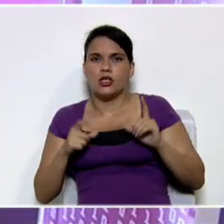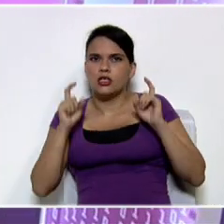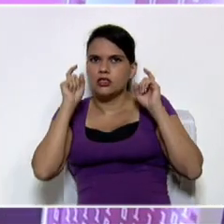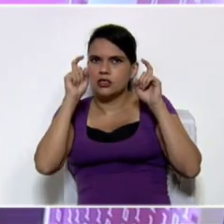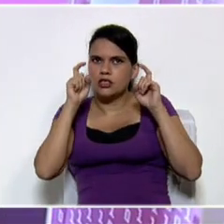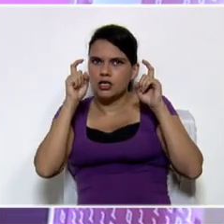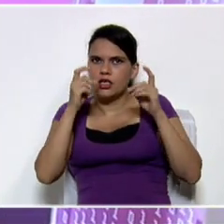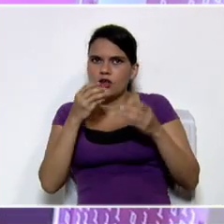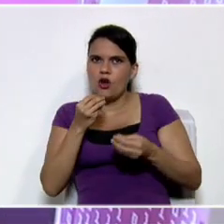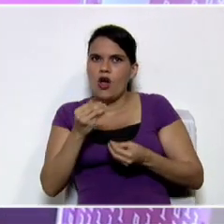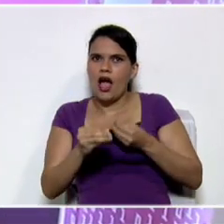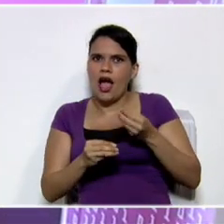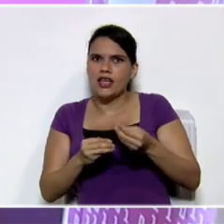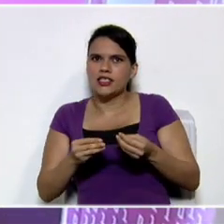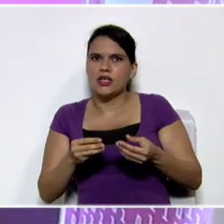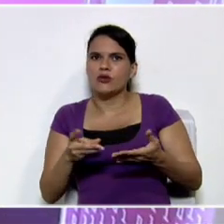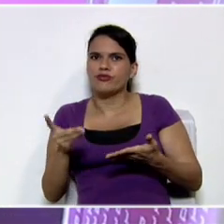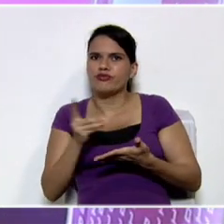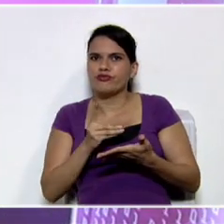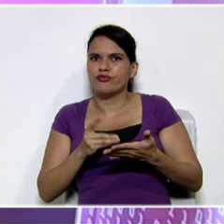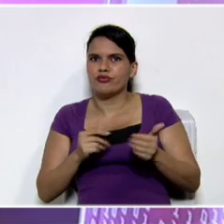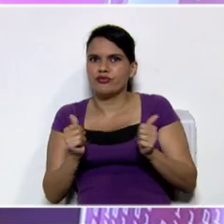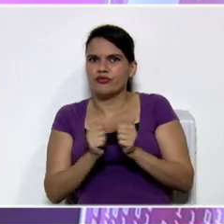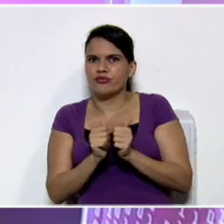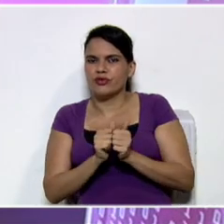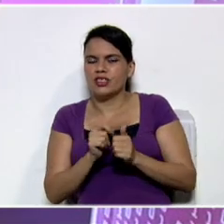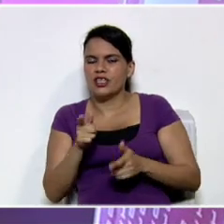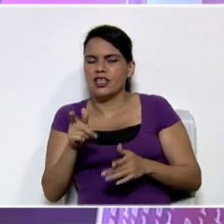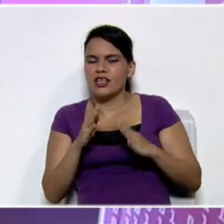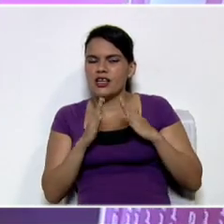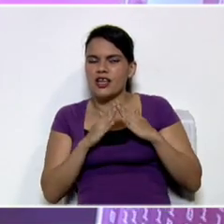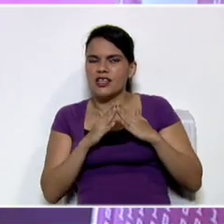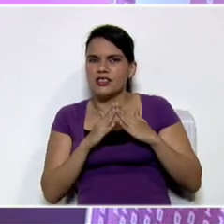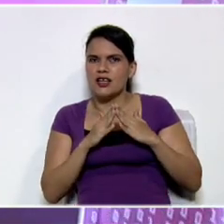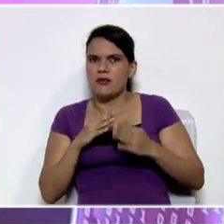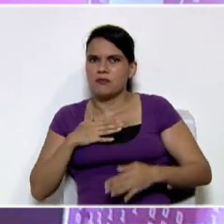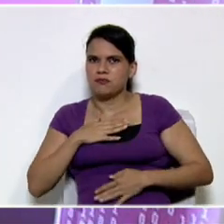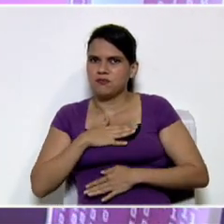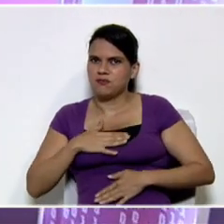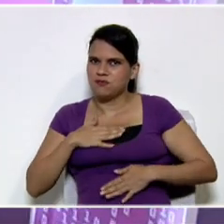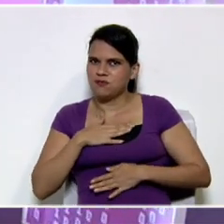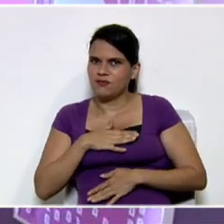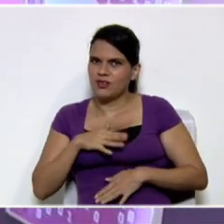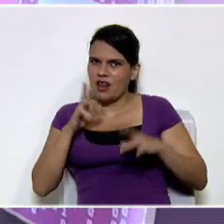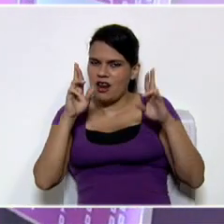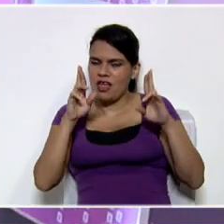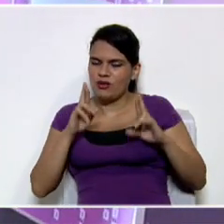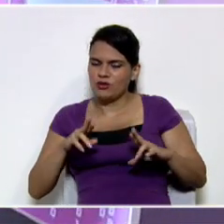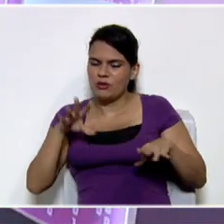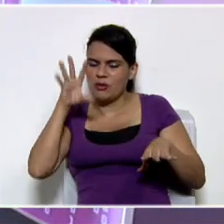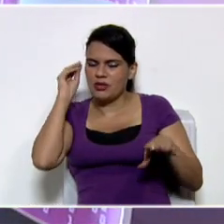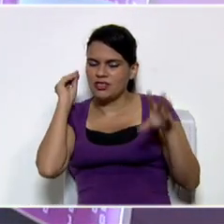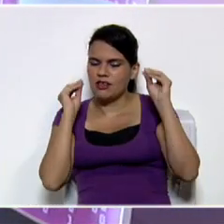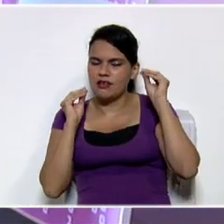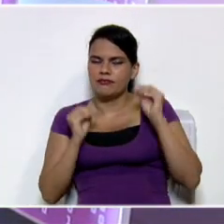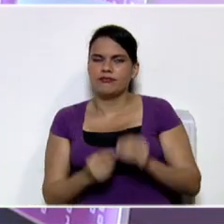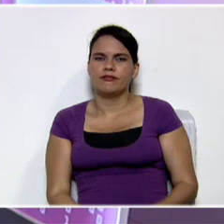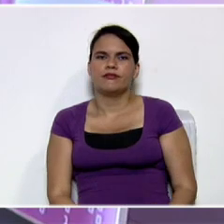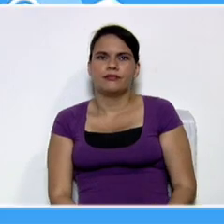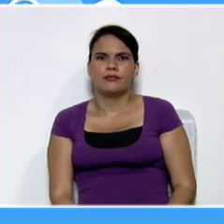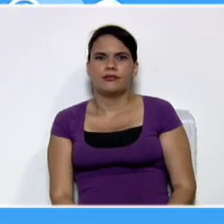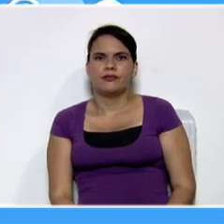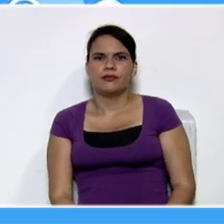enseñando a hacer un petroglifo desde la casa. Así que vamos a disfrutar de los siguientes recursos para el aprendizaje.